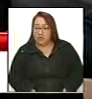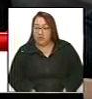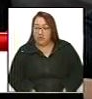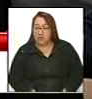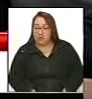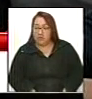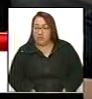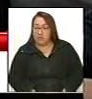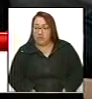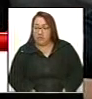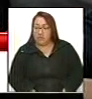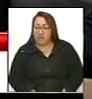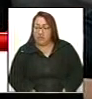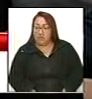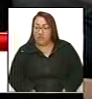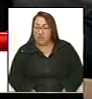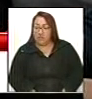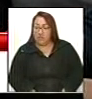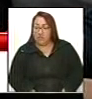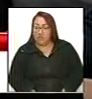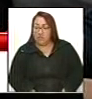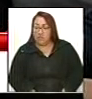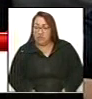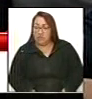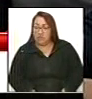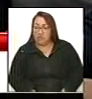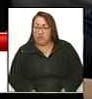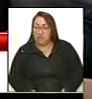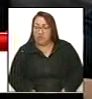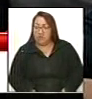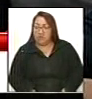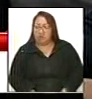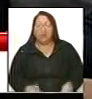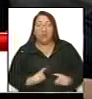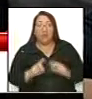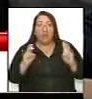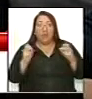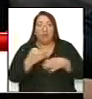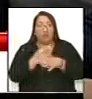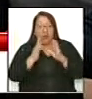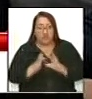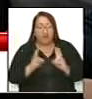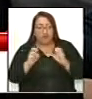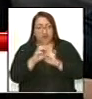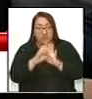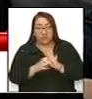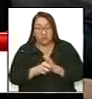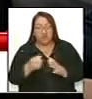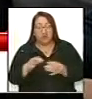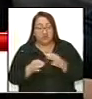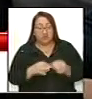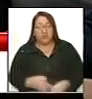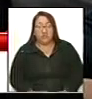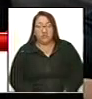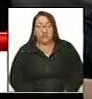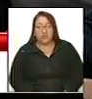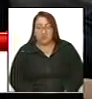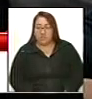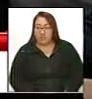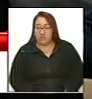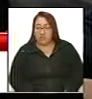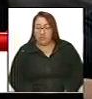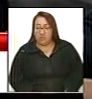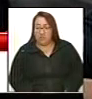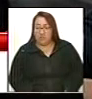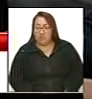asociado, que es además de carácter intuitivo. Pero entrando al tema técnico, más allá del aspecto formal constitucional, que decíamos nuevamente que no hay